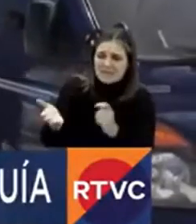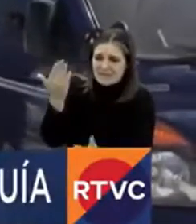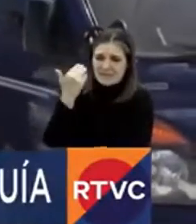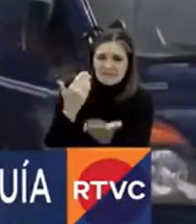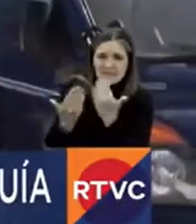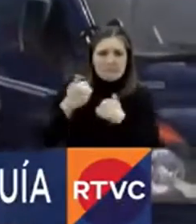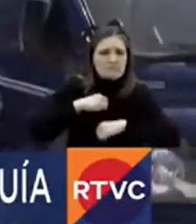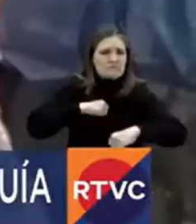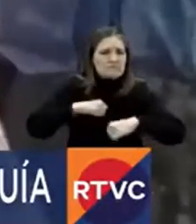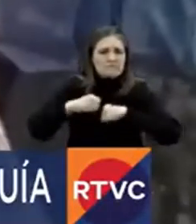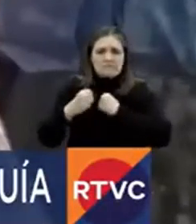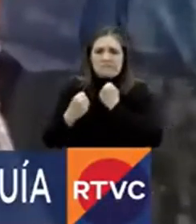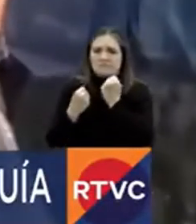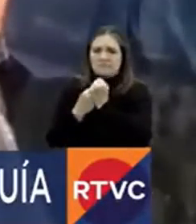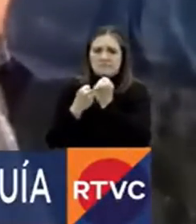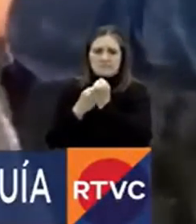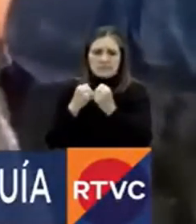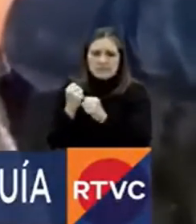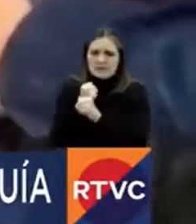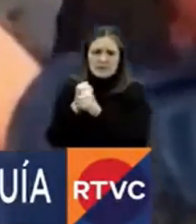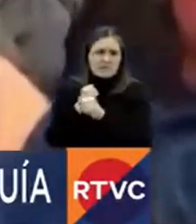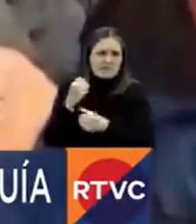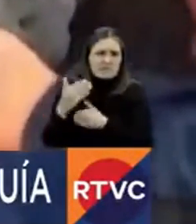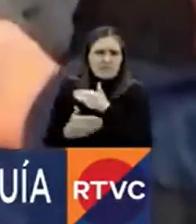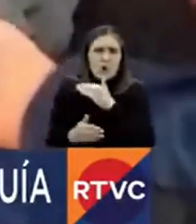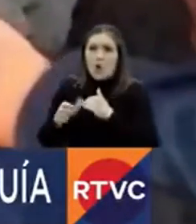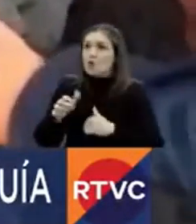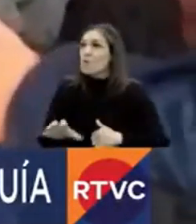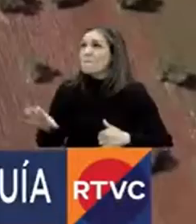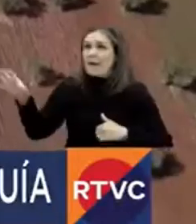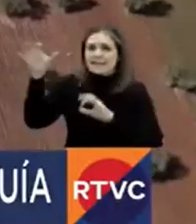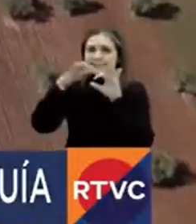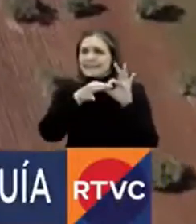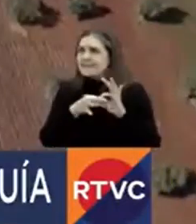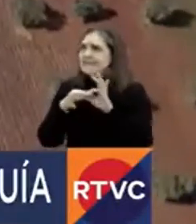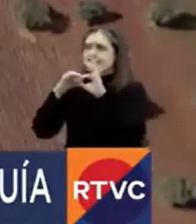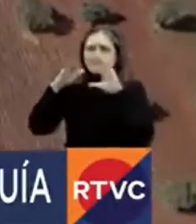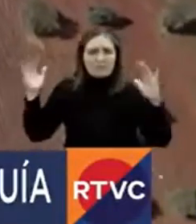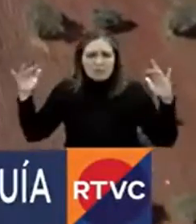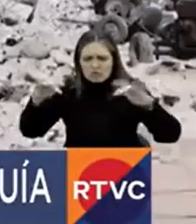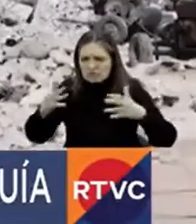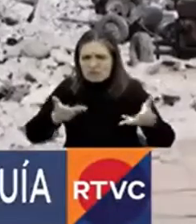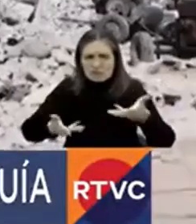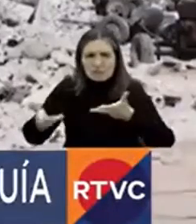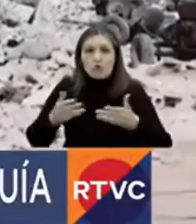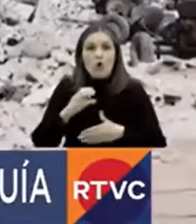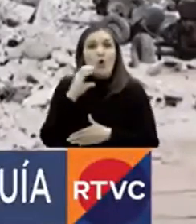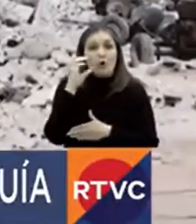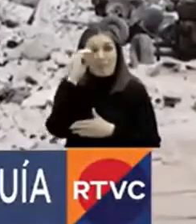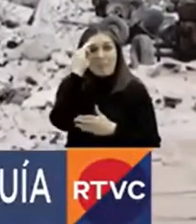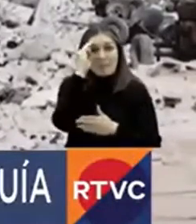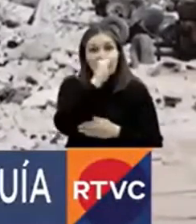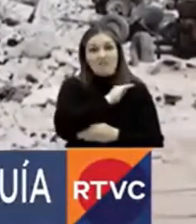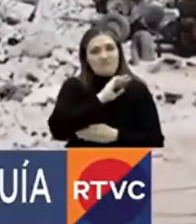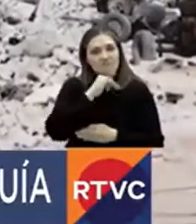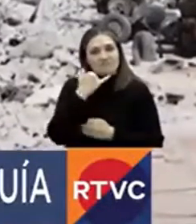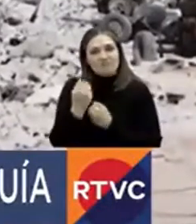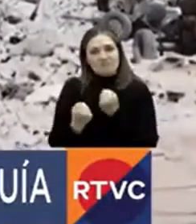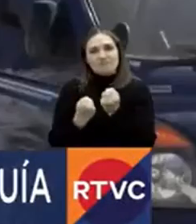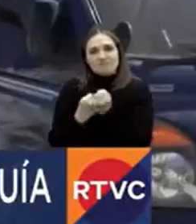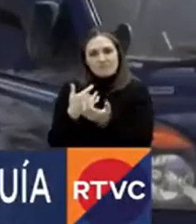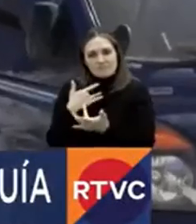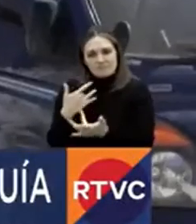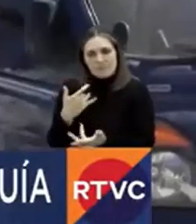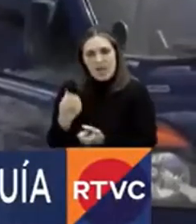descanso en cooperación a socorristas de otros países para atender la emergencia. Las fuerzas militares de nuestro país apoyando en este momento